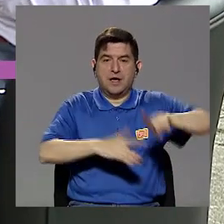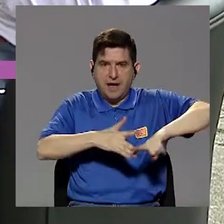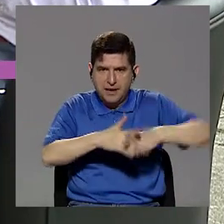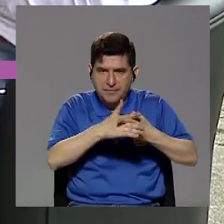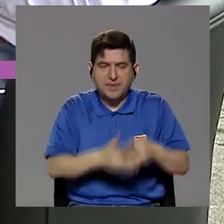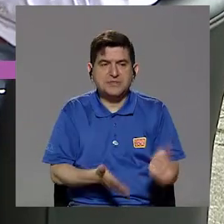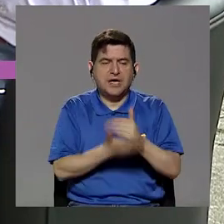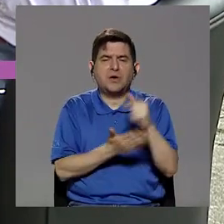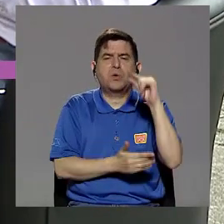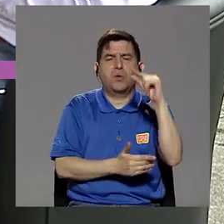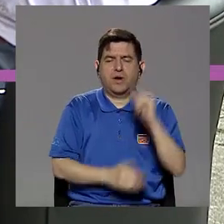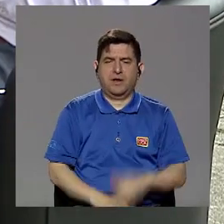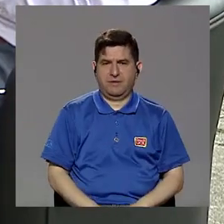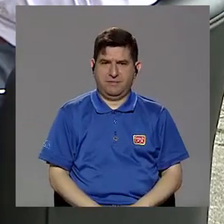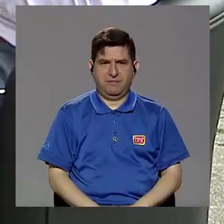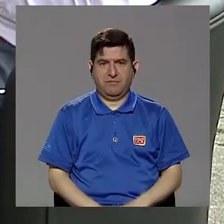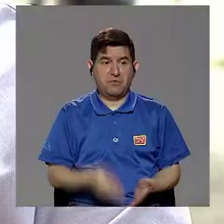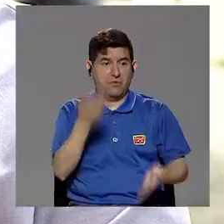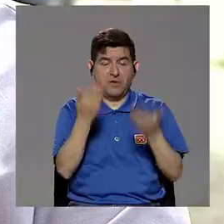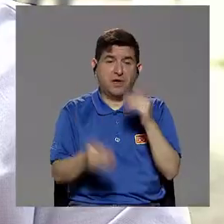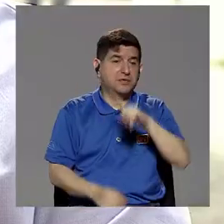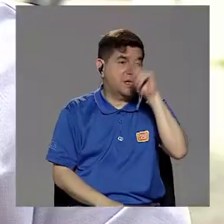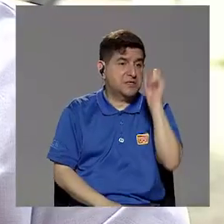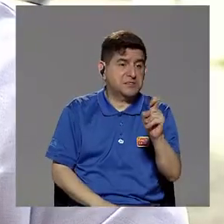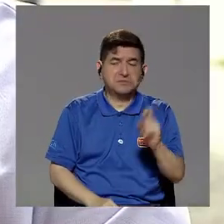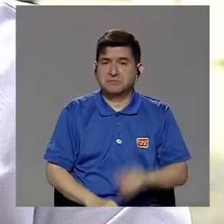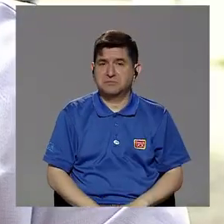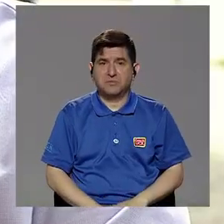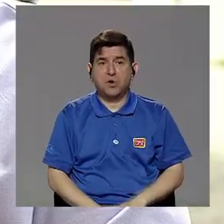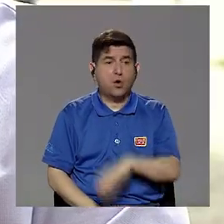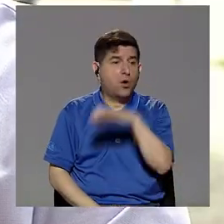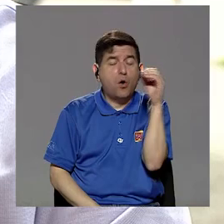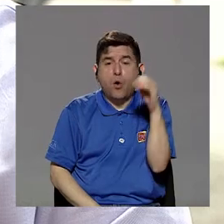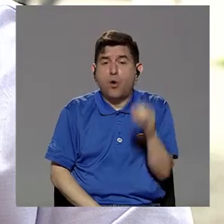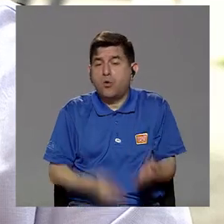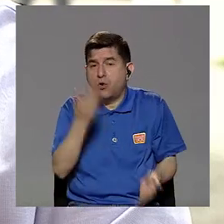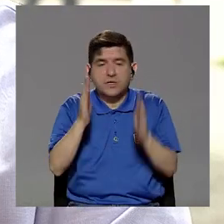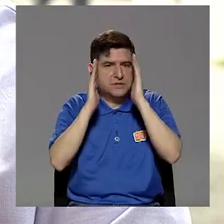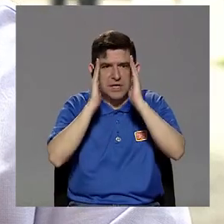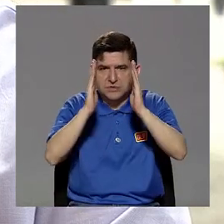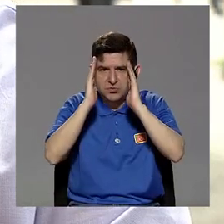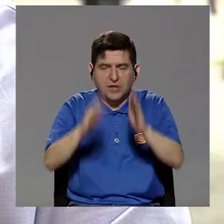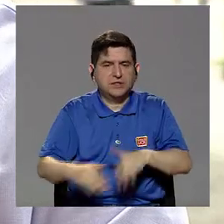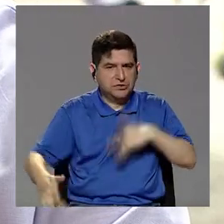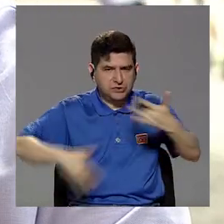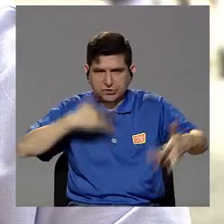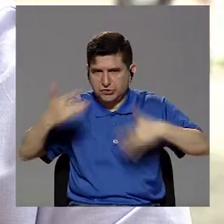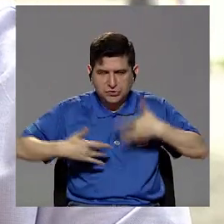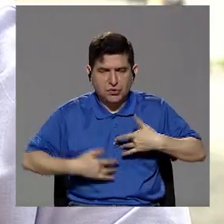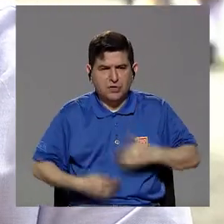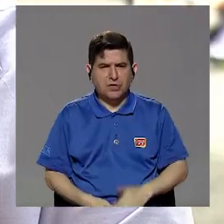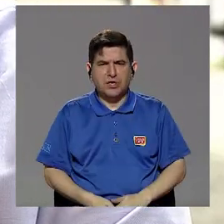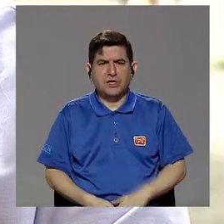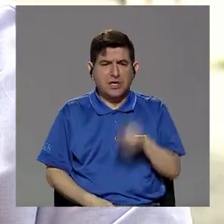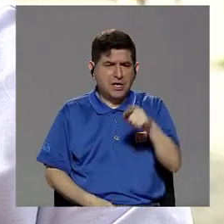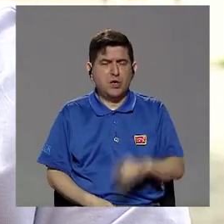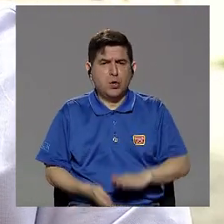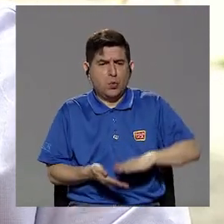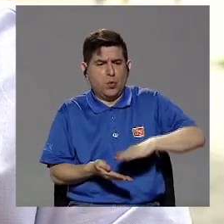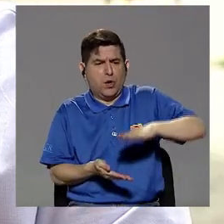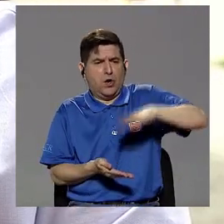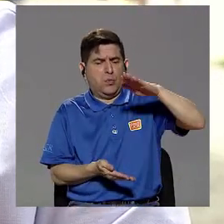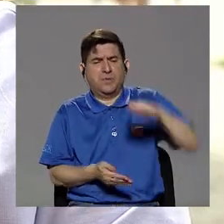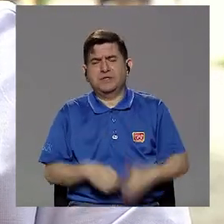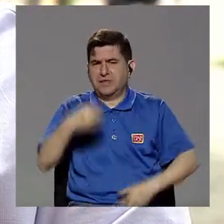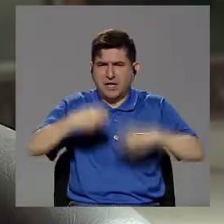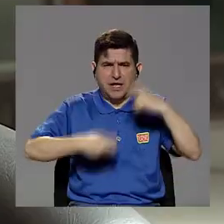Generalmente empezaron con algo leve y no consultaron o no prestaron la debida atención a ese síntoma y se fue agravando poco a